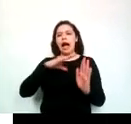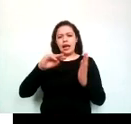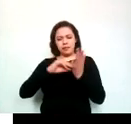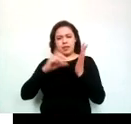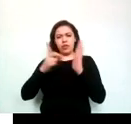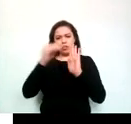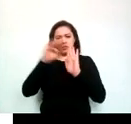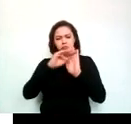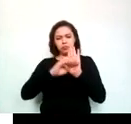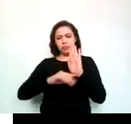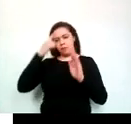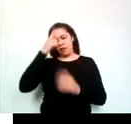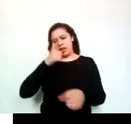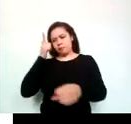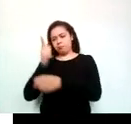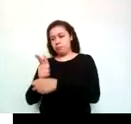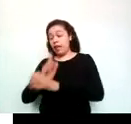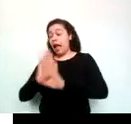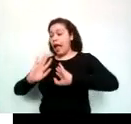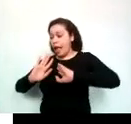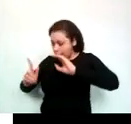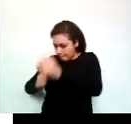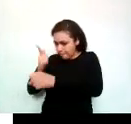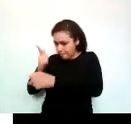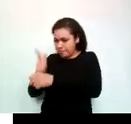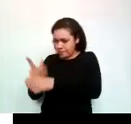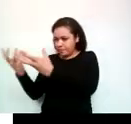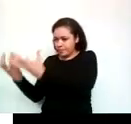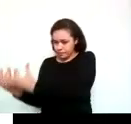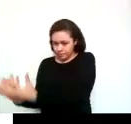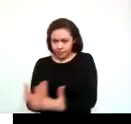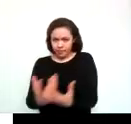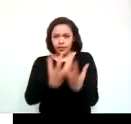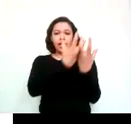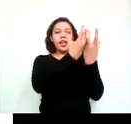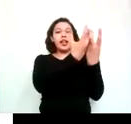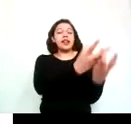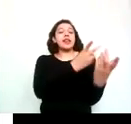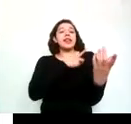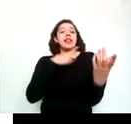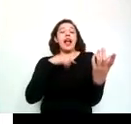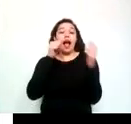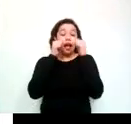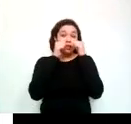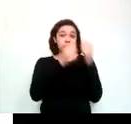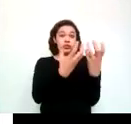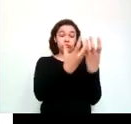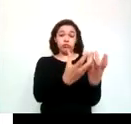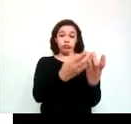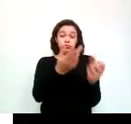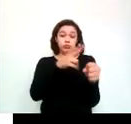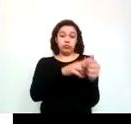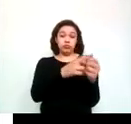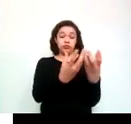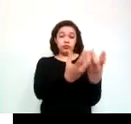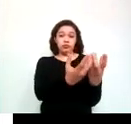identificarlos y una vez que los tienen identificados es necesario que los dirijan a una atención clínica y de esto vamos a